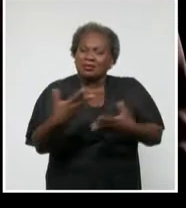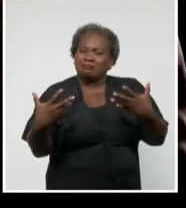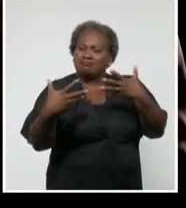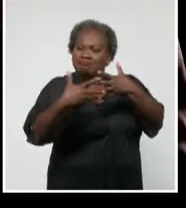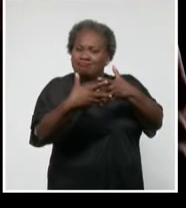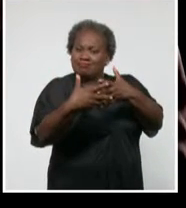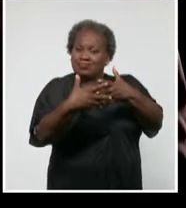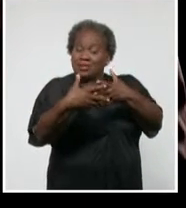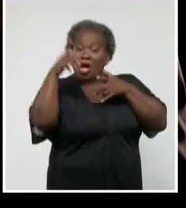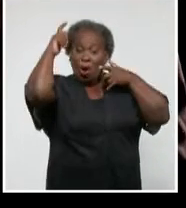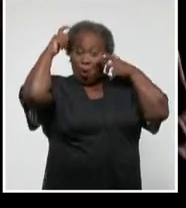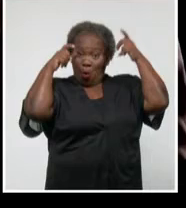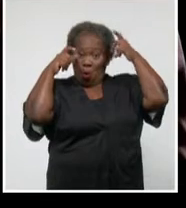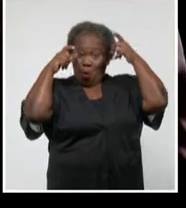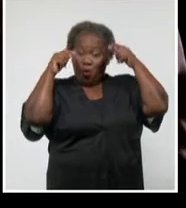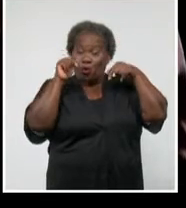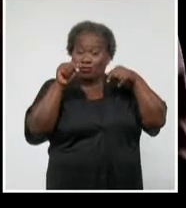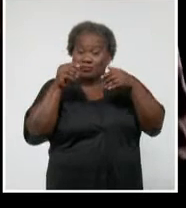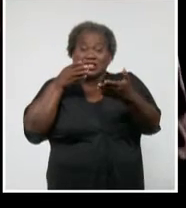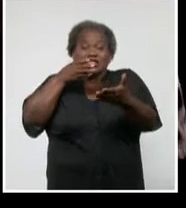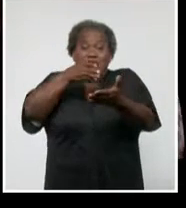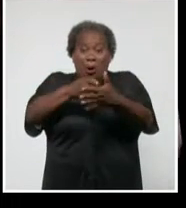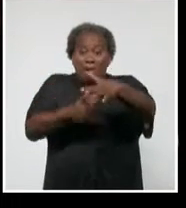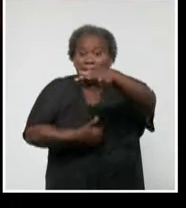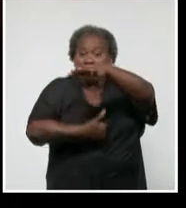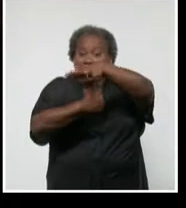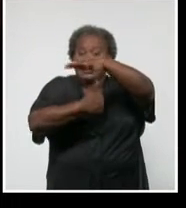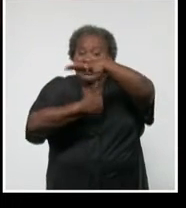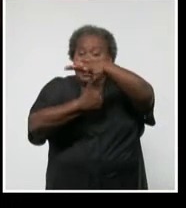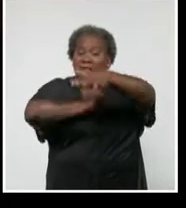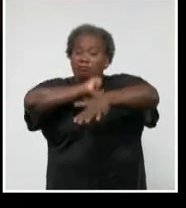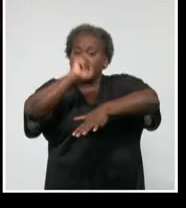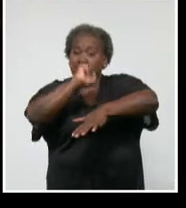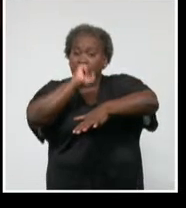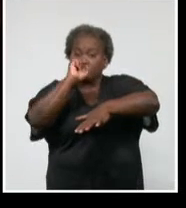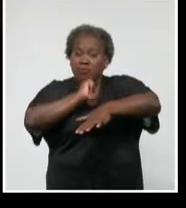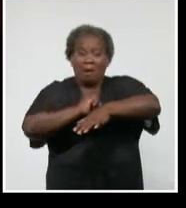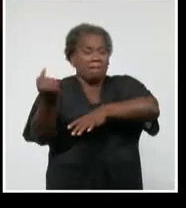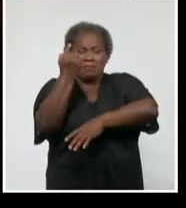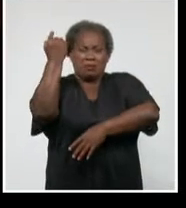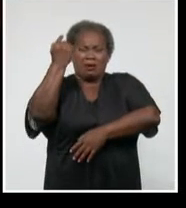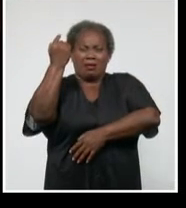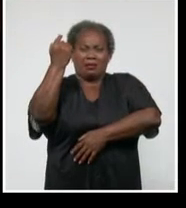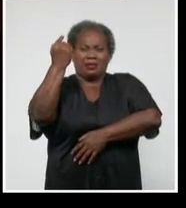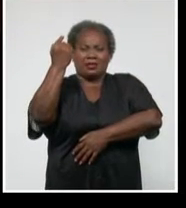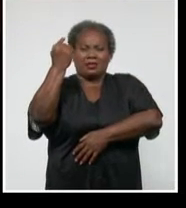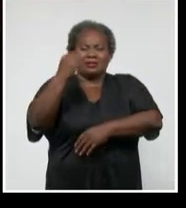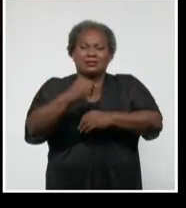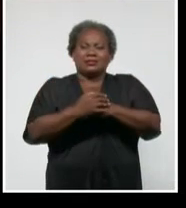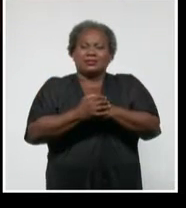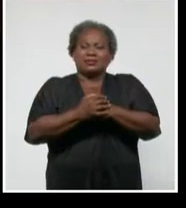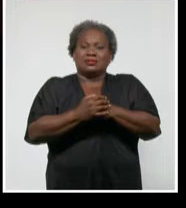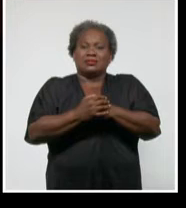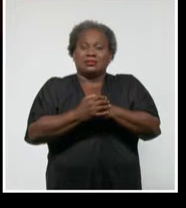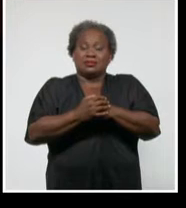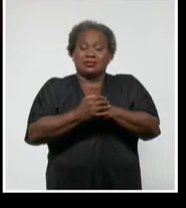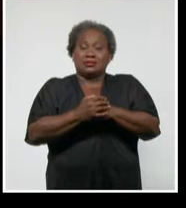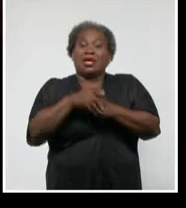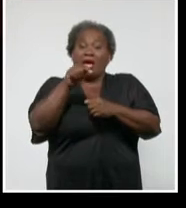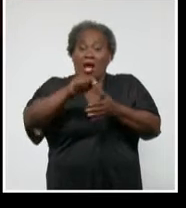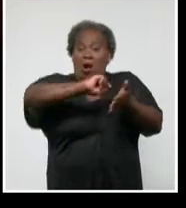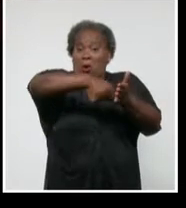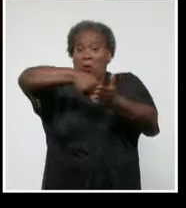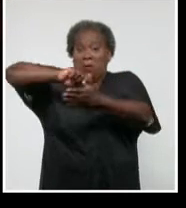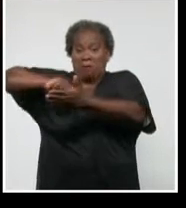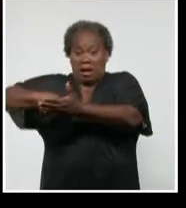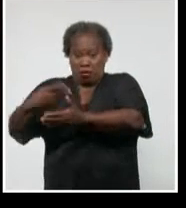Chávez llegó a la presidencia de la República de Venezuela por vez primera. Ha sido este convenio entre